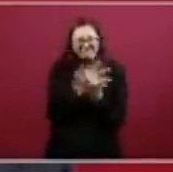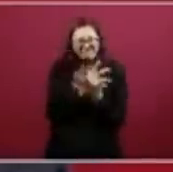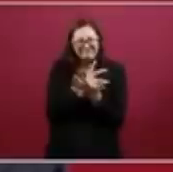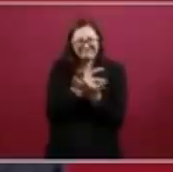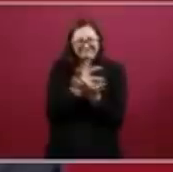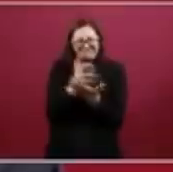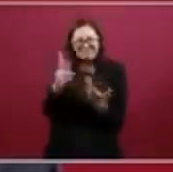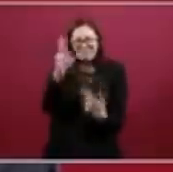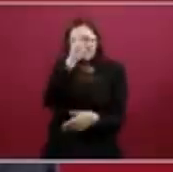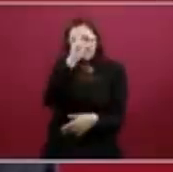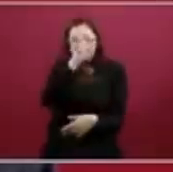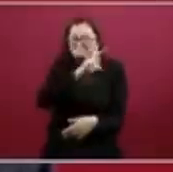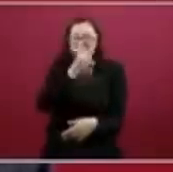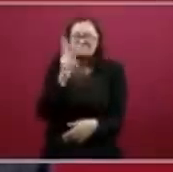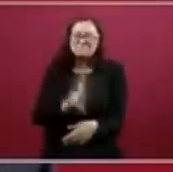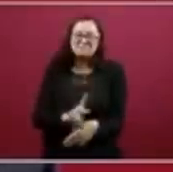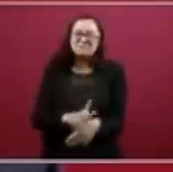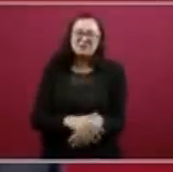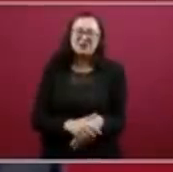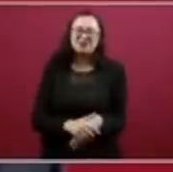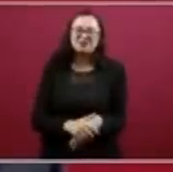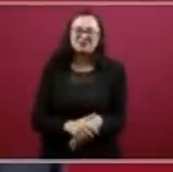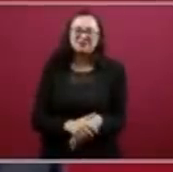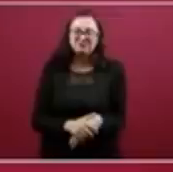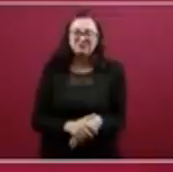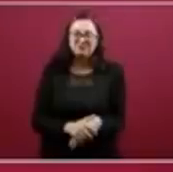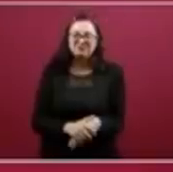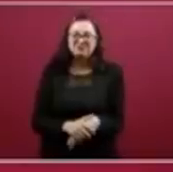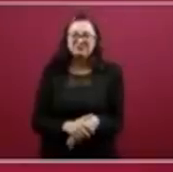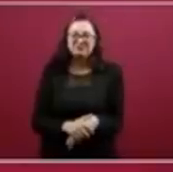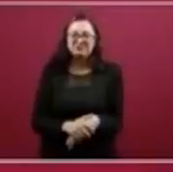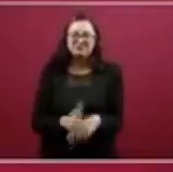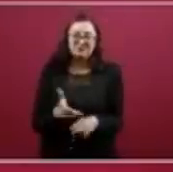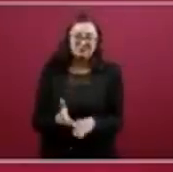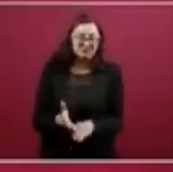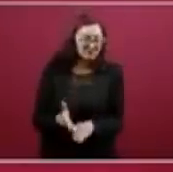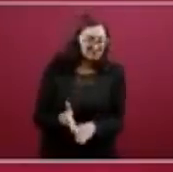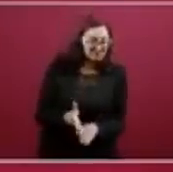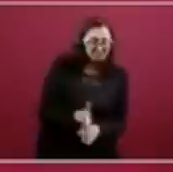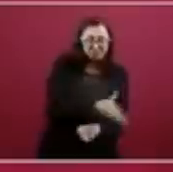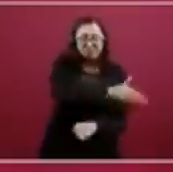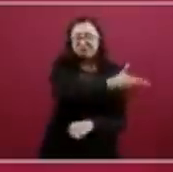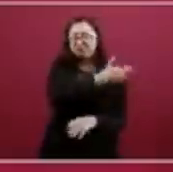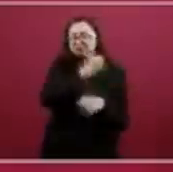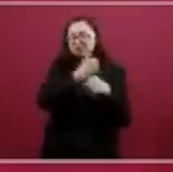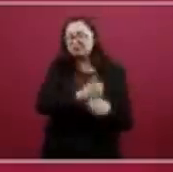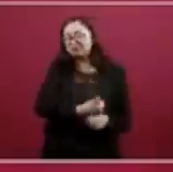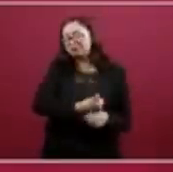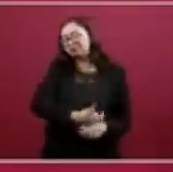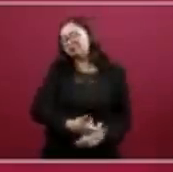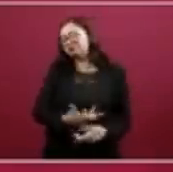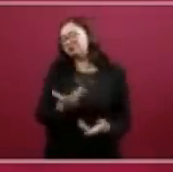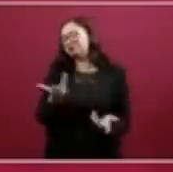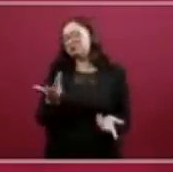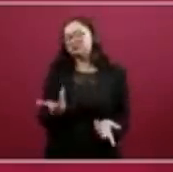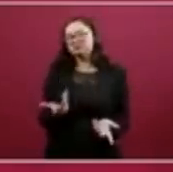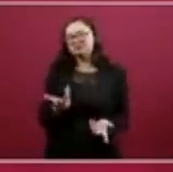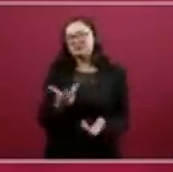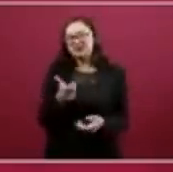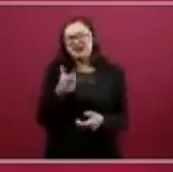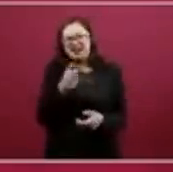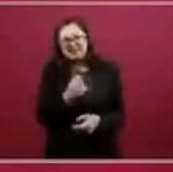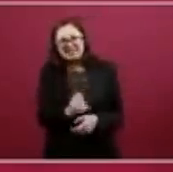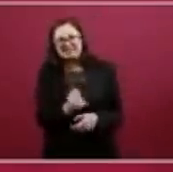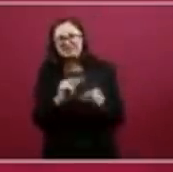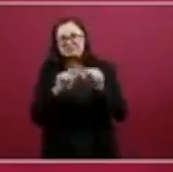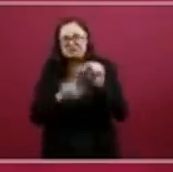desbordante como la que se padece o se padecía en México.